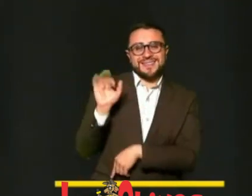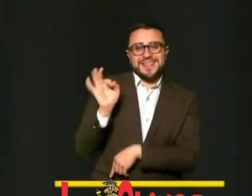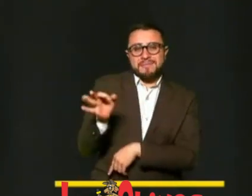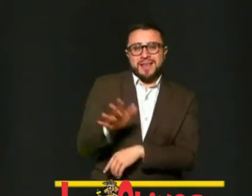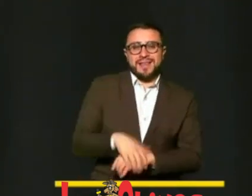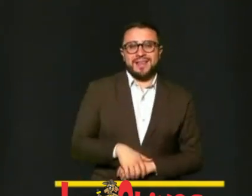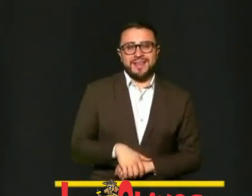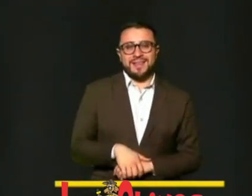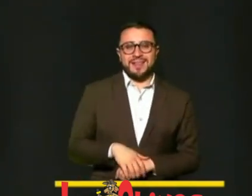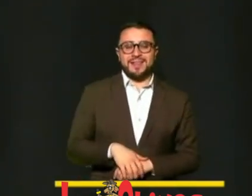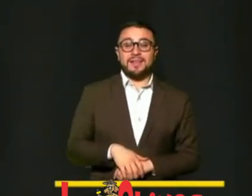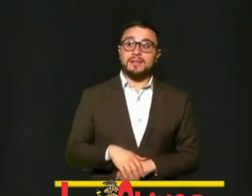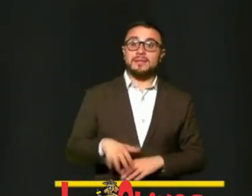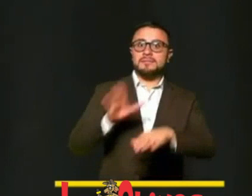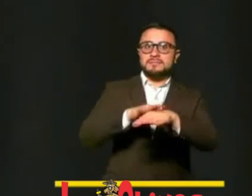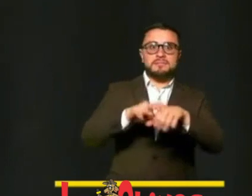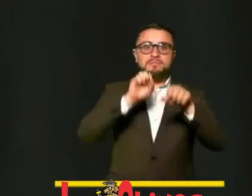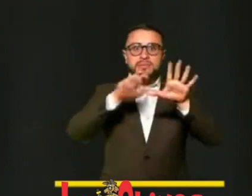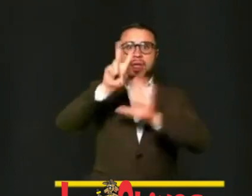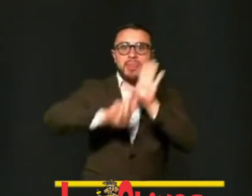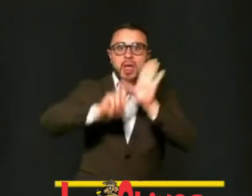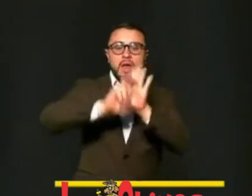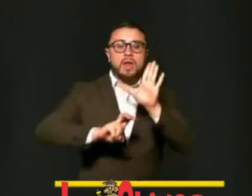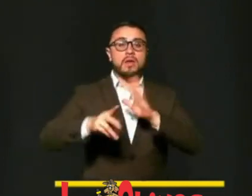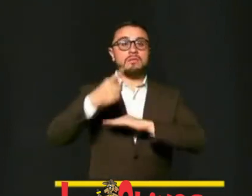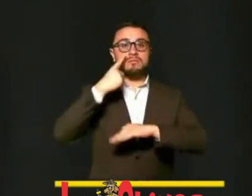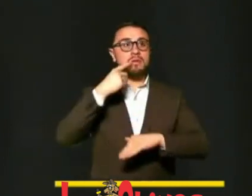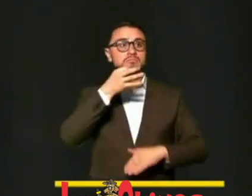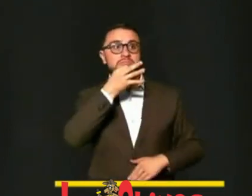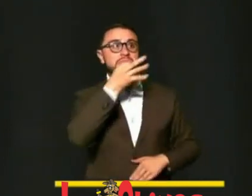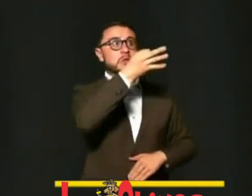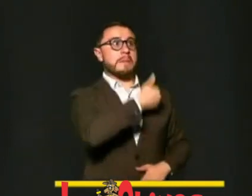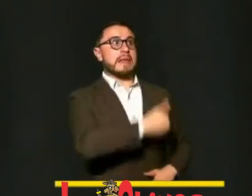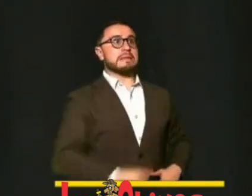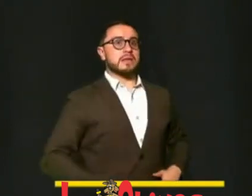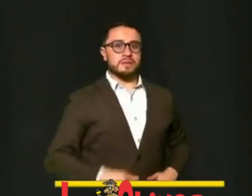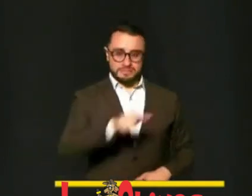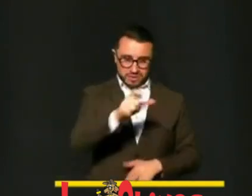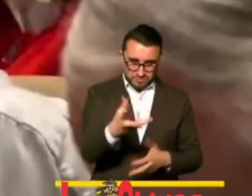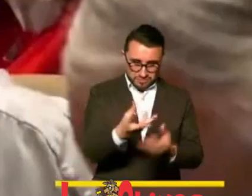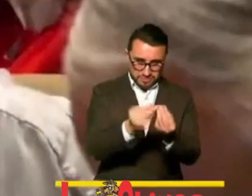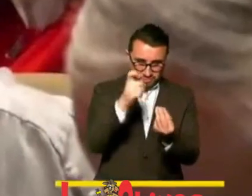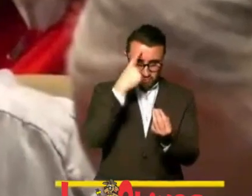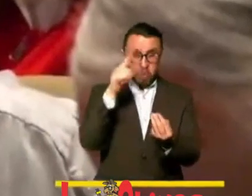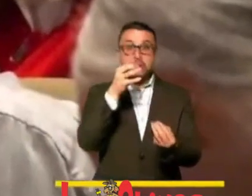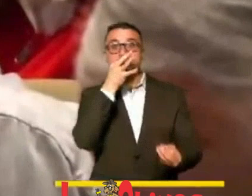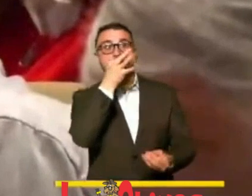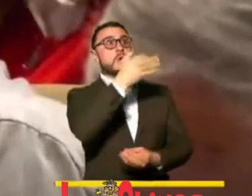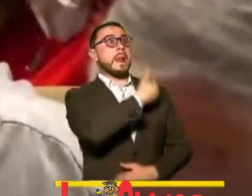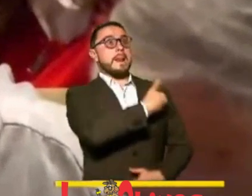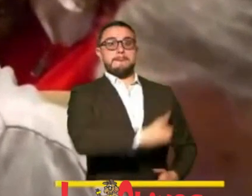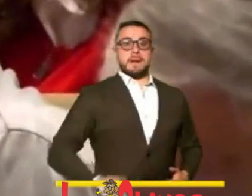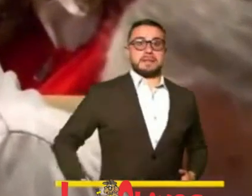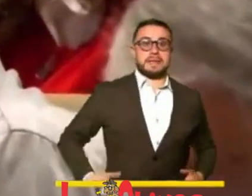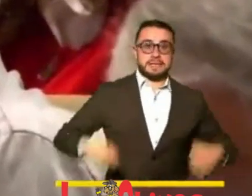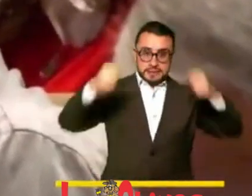que el presidente no está diciendo los funcionarios sino el presidente compró